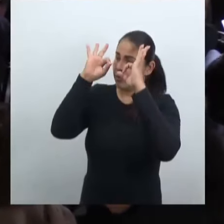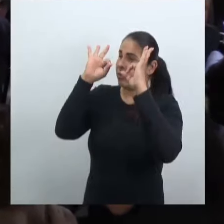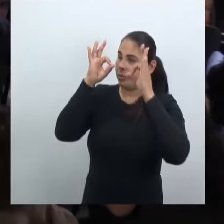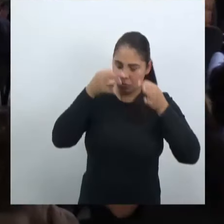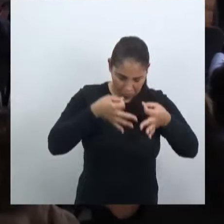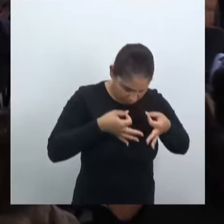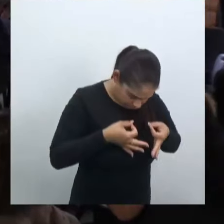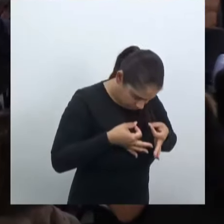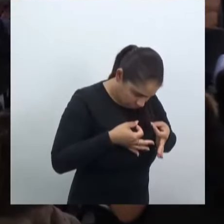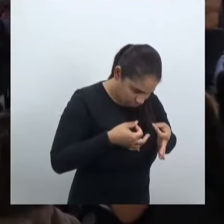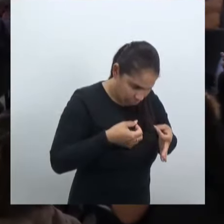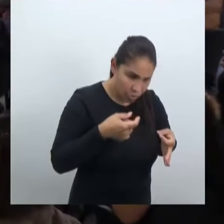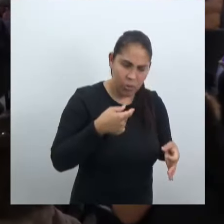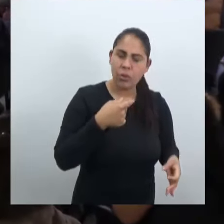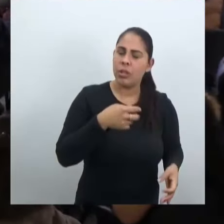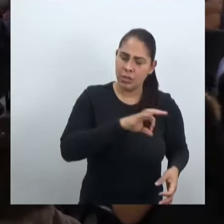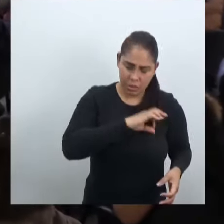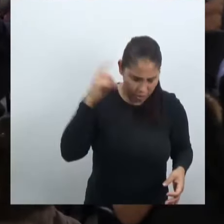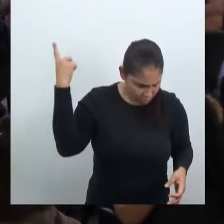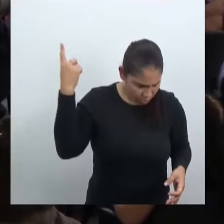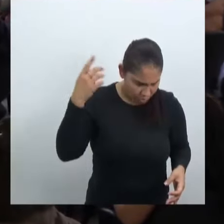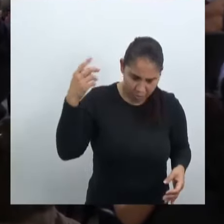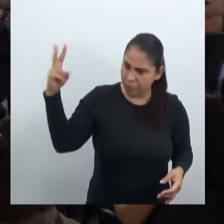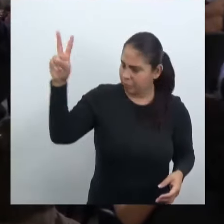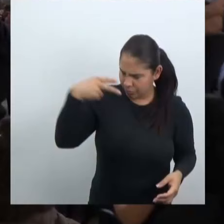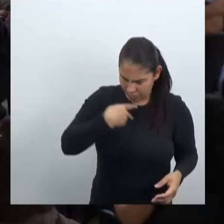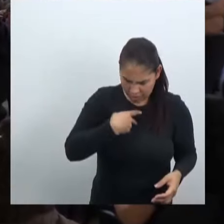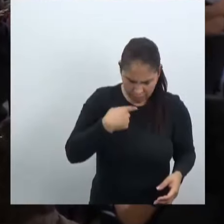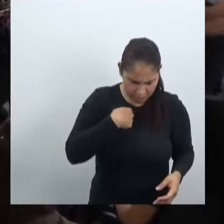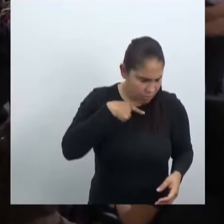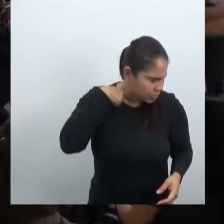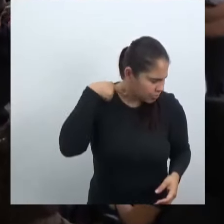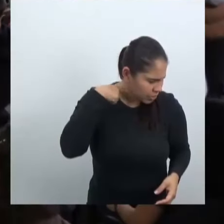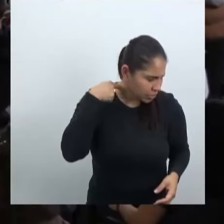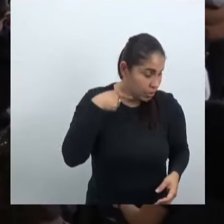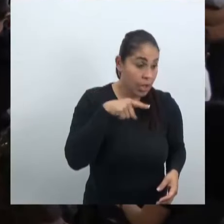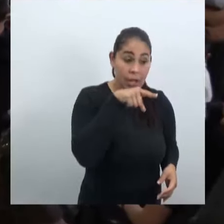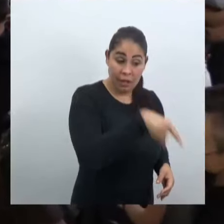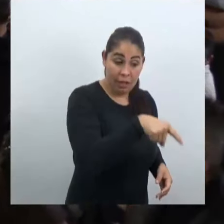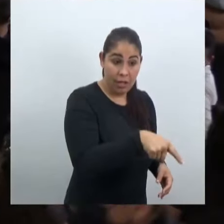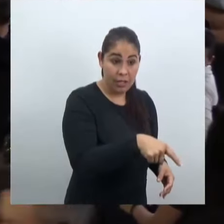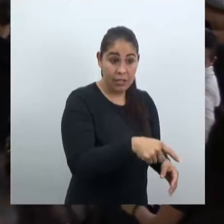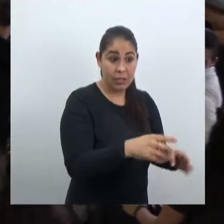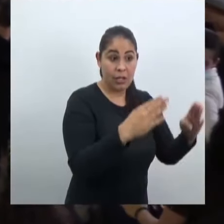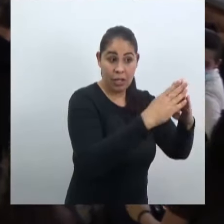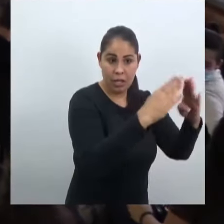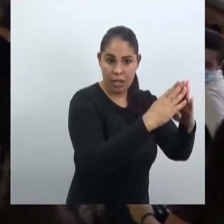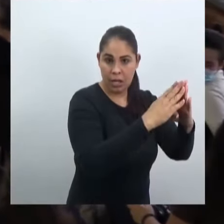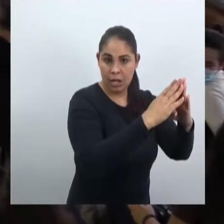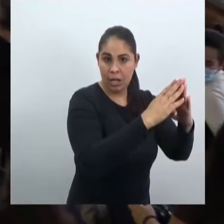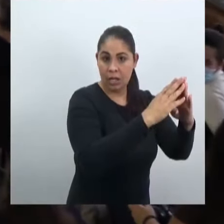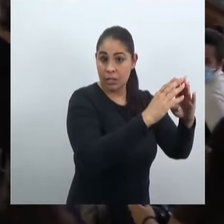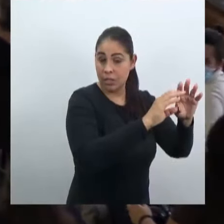pecador. Os digo, dice Jesucristo, os digo que este descendió a su casa, ¿cómo? Oye esta